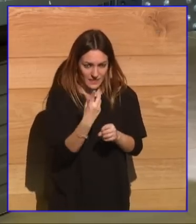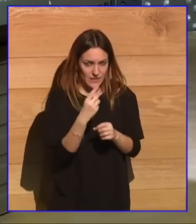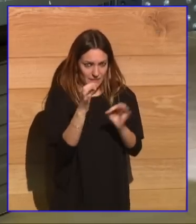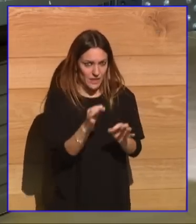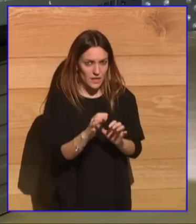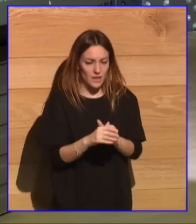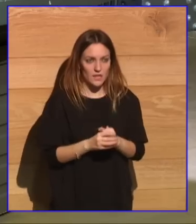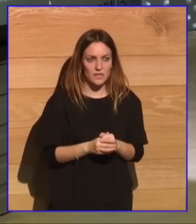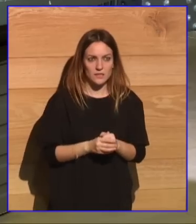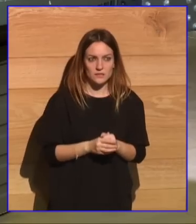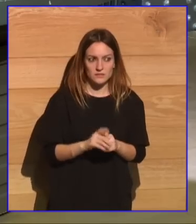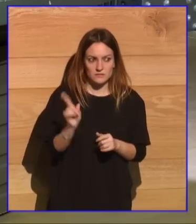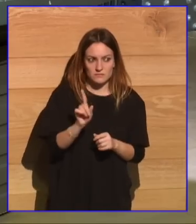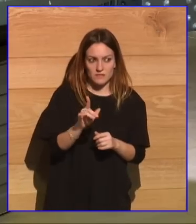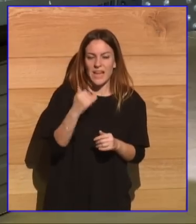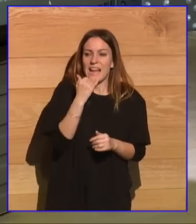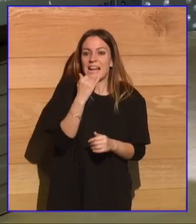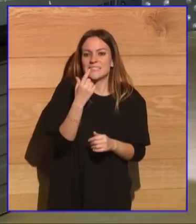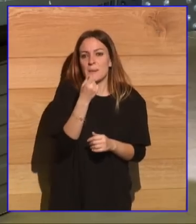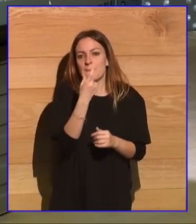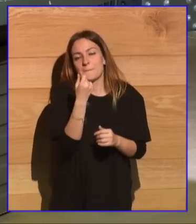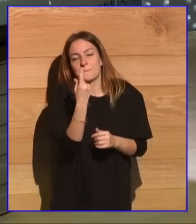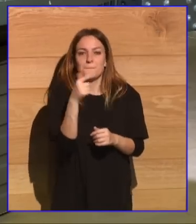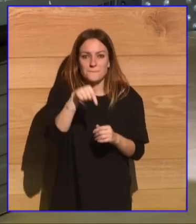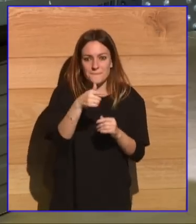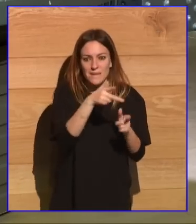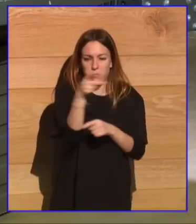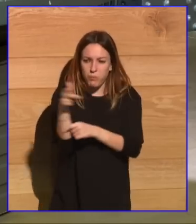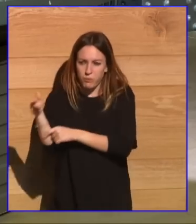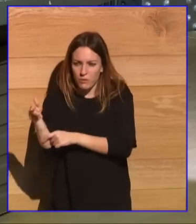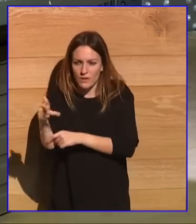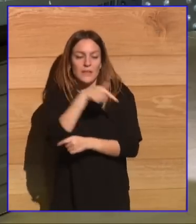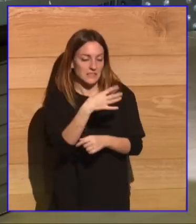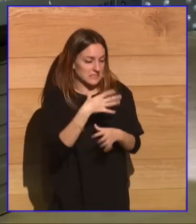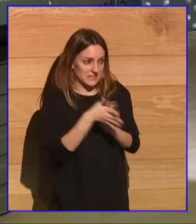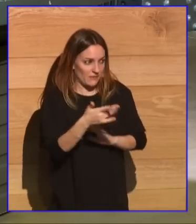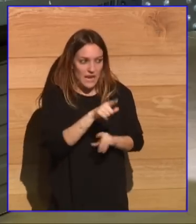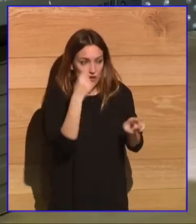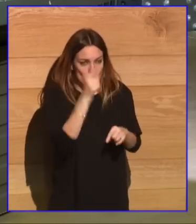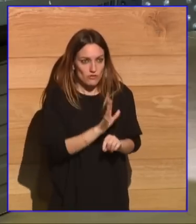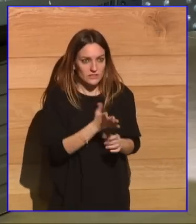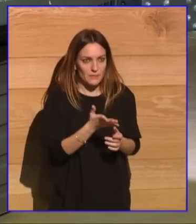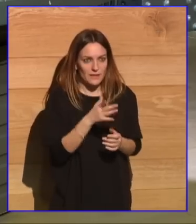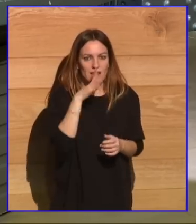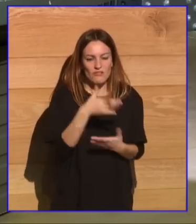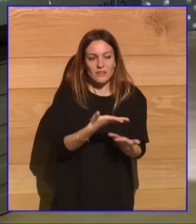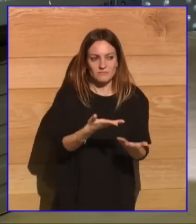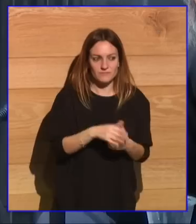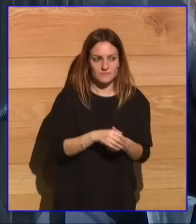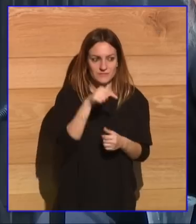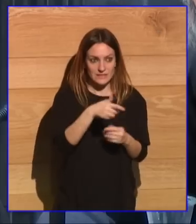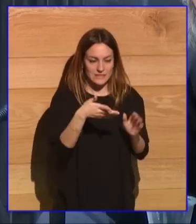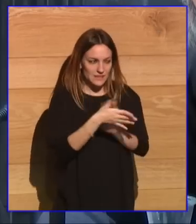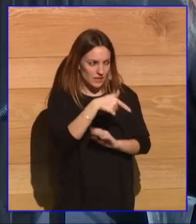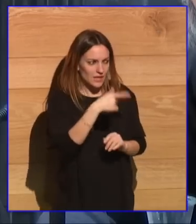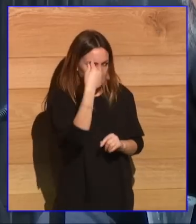casi 1000 planos y te cubres, pero es que ahora ya 972. O sea, el muro de Pink Floyd tiene 972 planos y tú es un